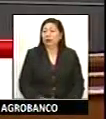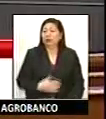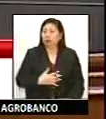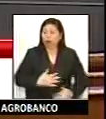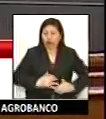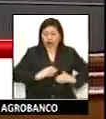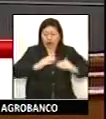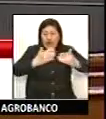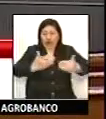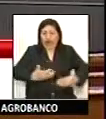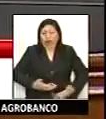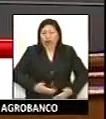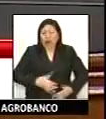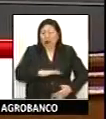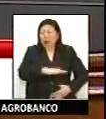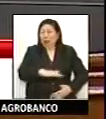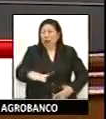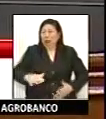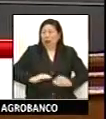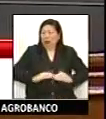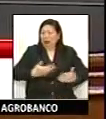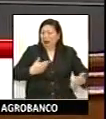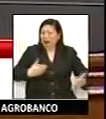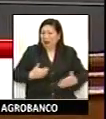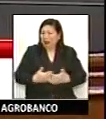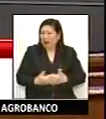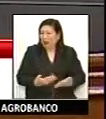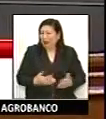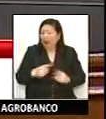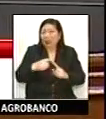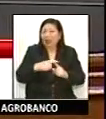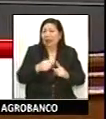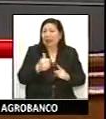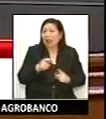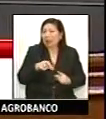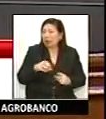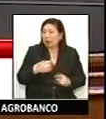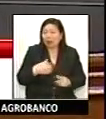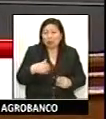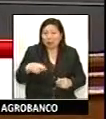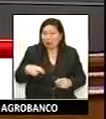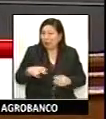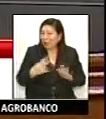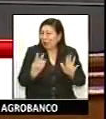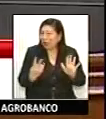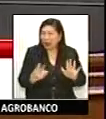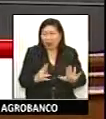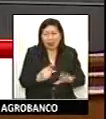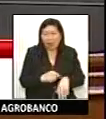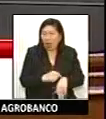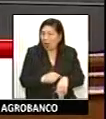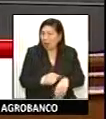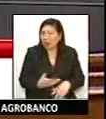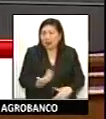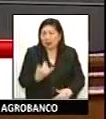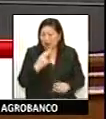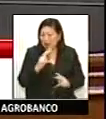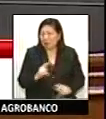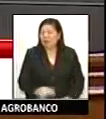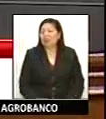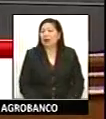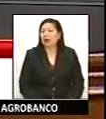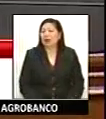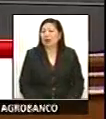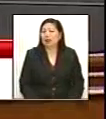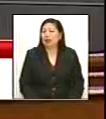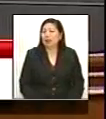están llenos de parásitos y está cerca a Tarapoto, ni siquiera caminando 17 horas. Ustedes ven, estas imágenes son